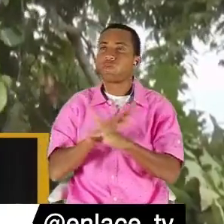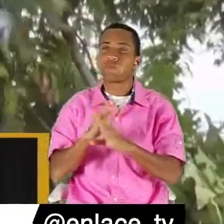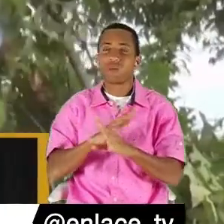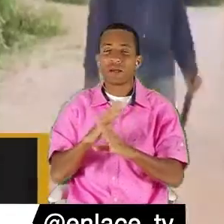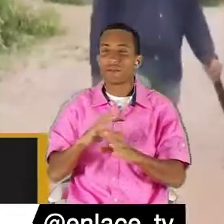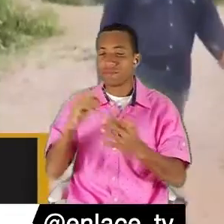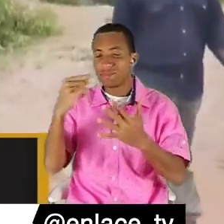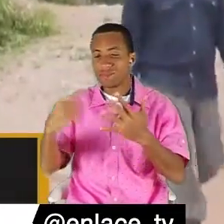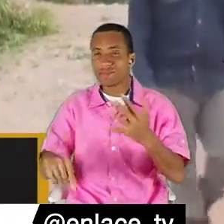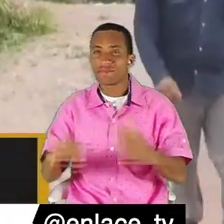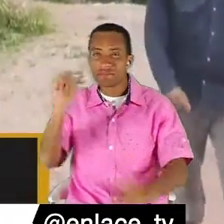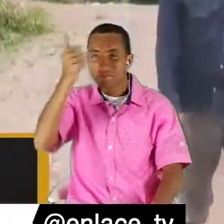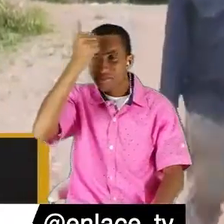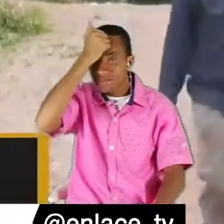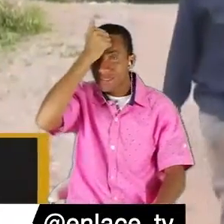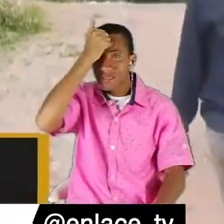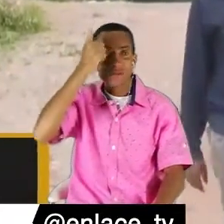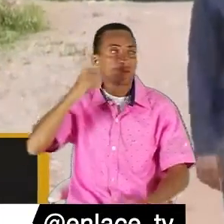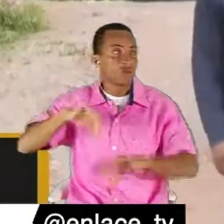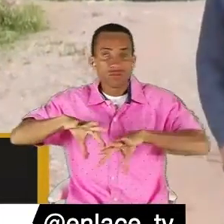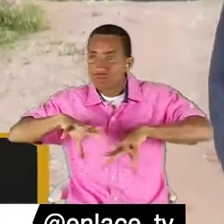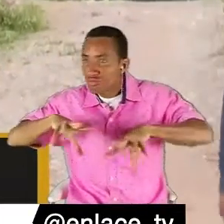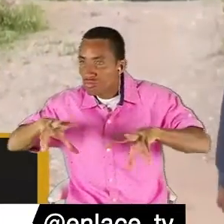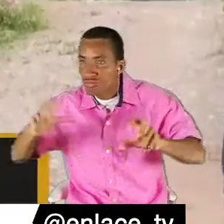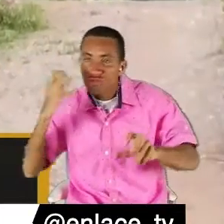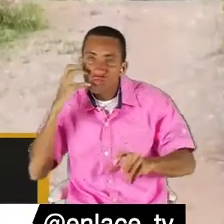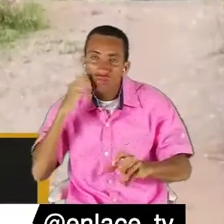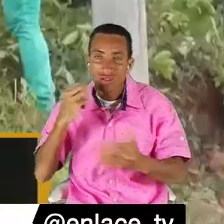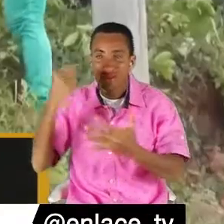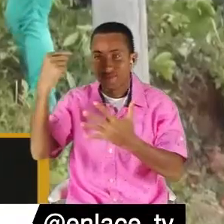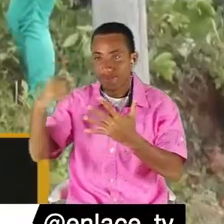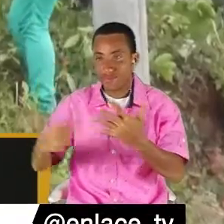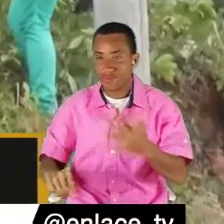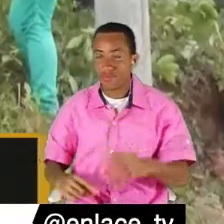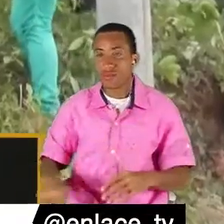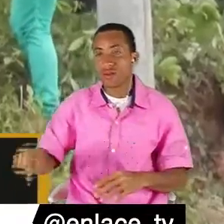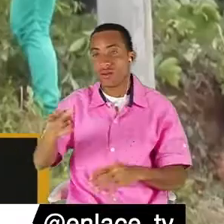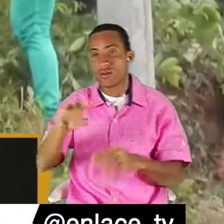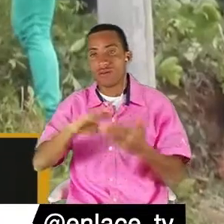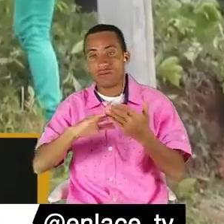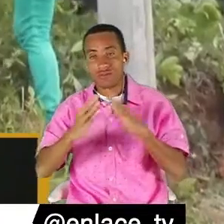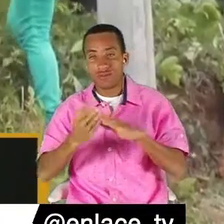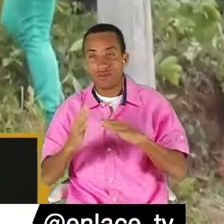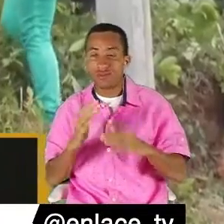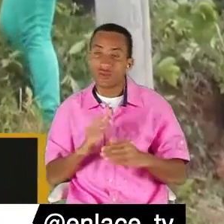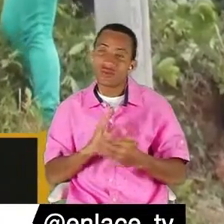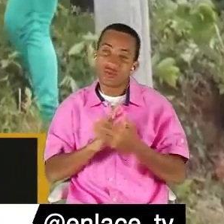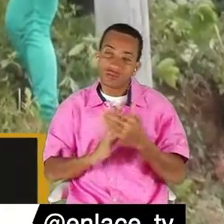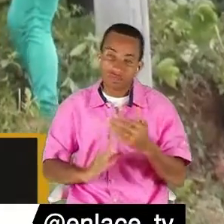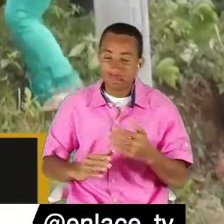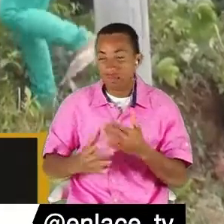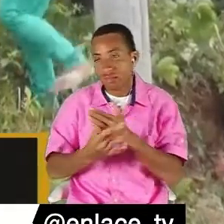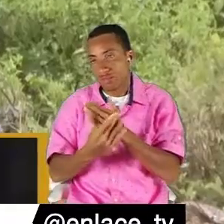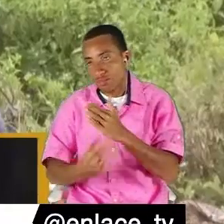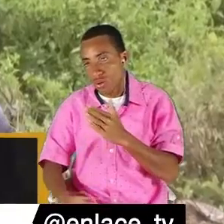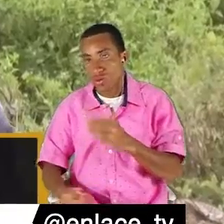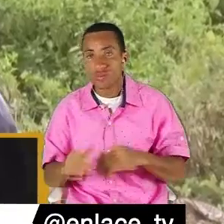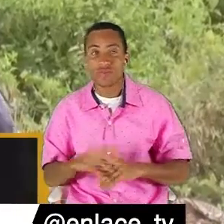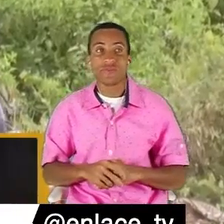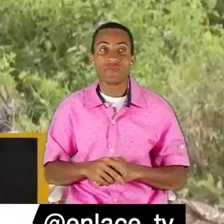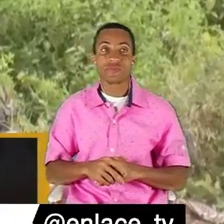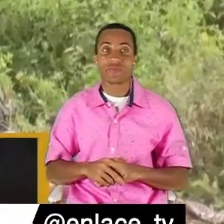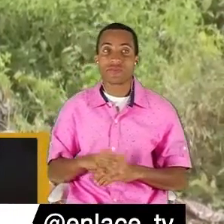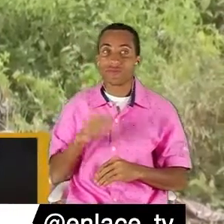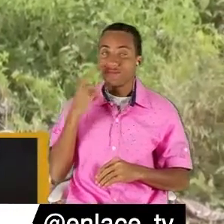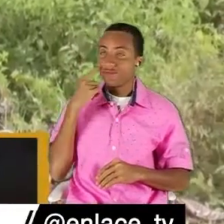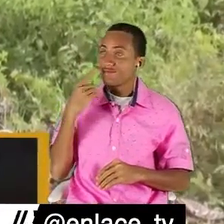la delincuencia, que se convirtió en el pan de cada día de esta comunidad humilde que se la rebusca, como dicen, a pico y pala. Como ustedes pueden